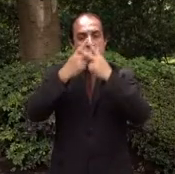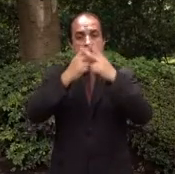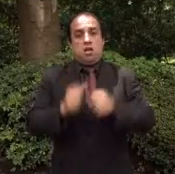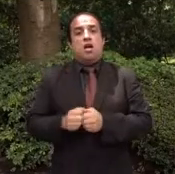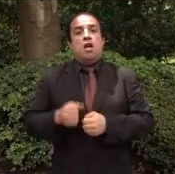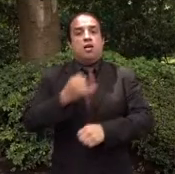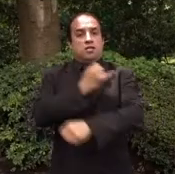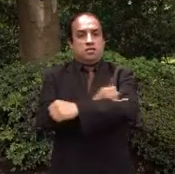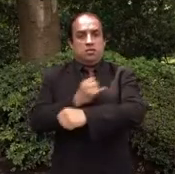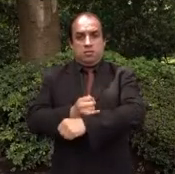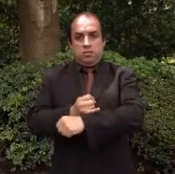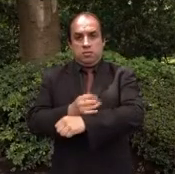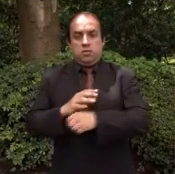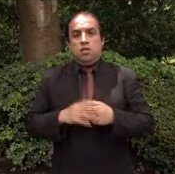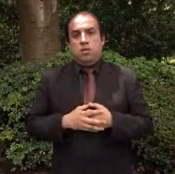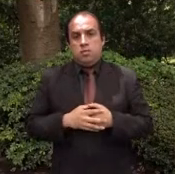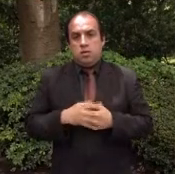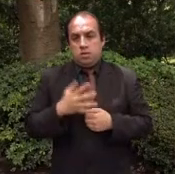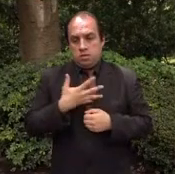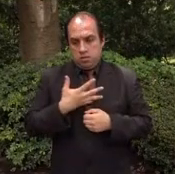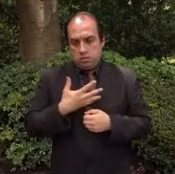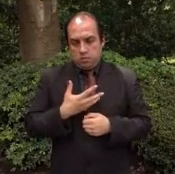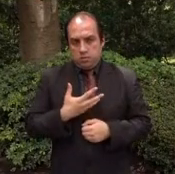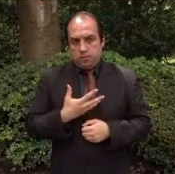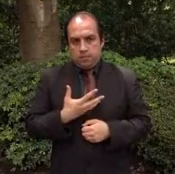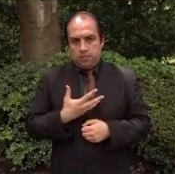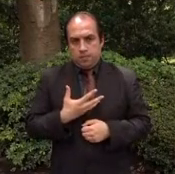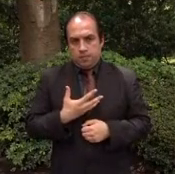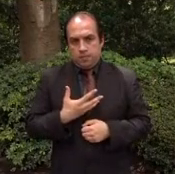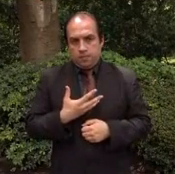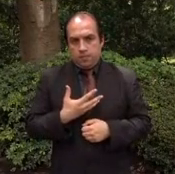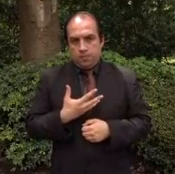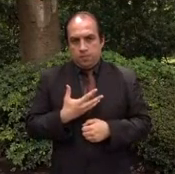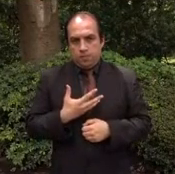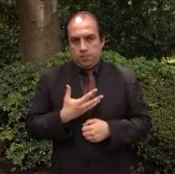Bosque de Aragón. En el caso